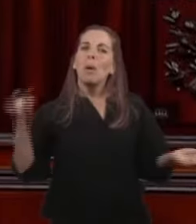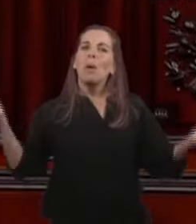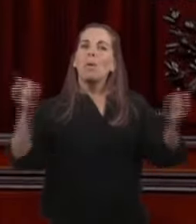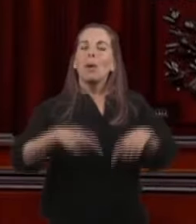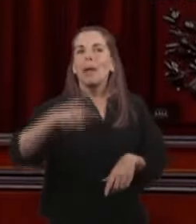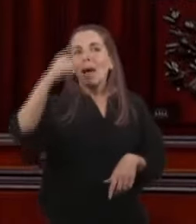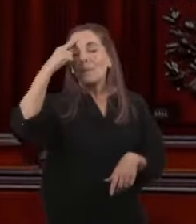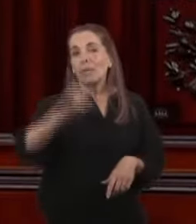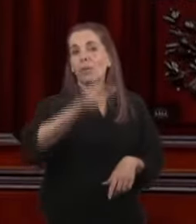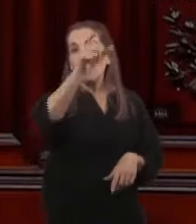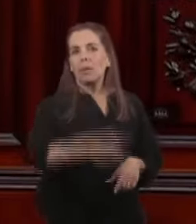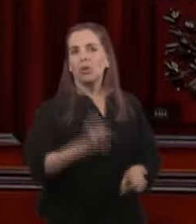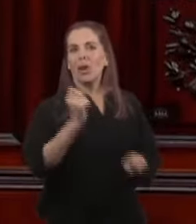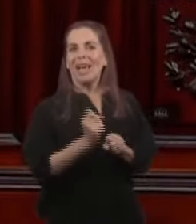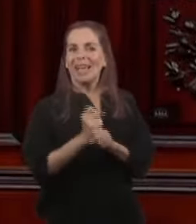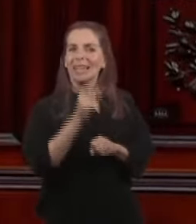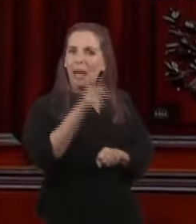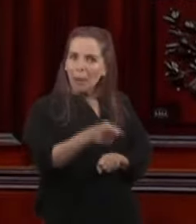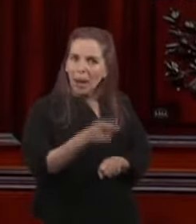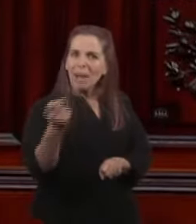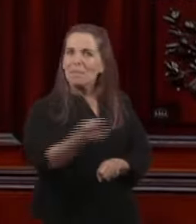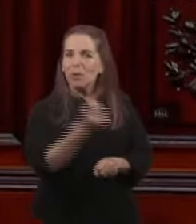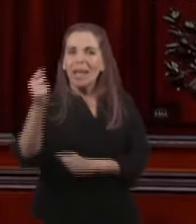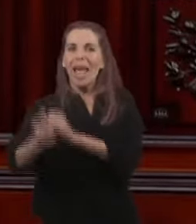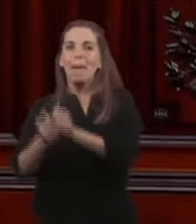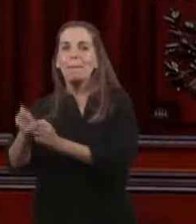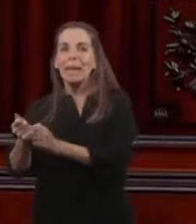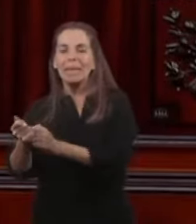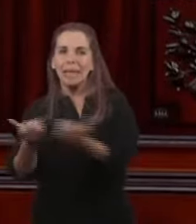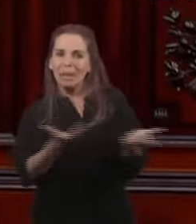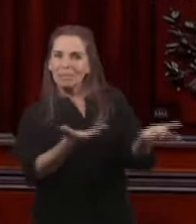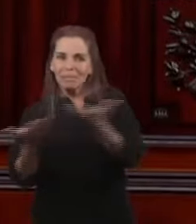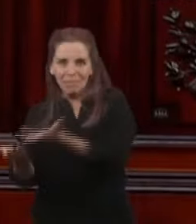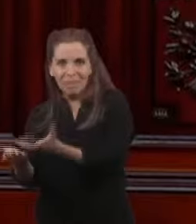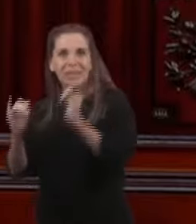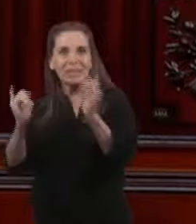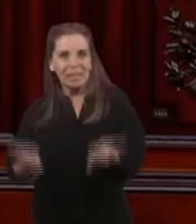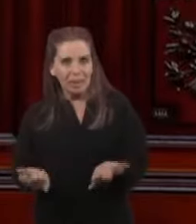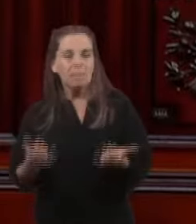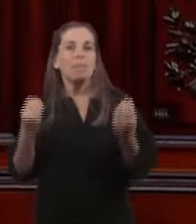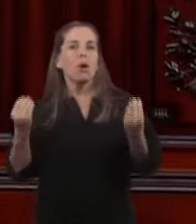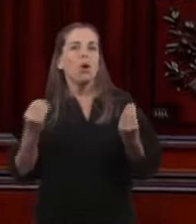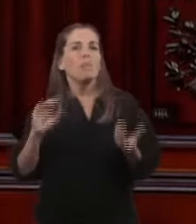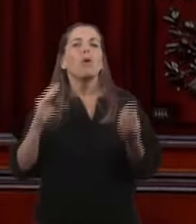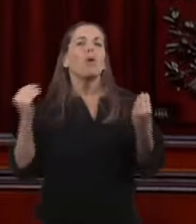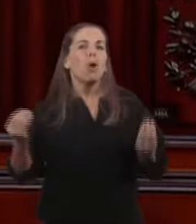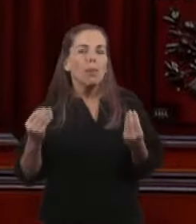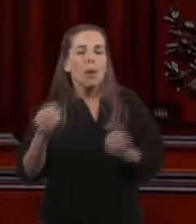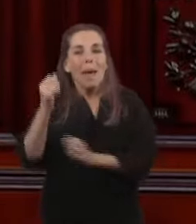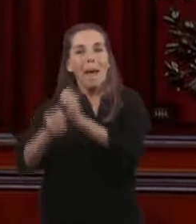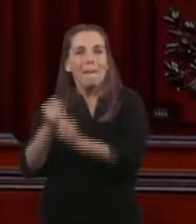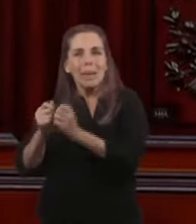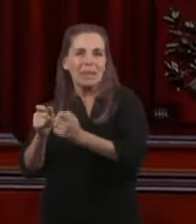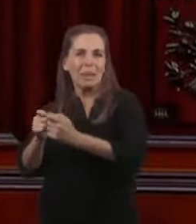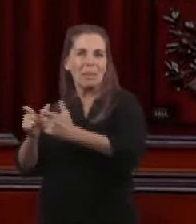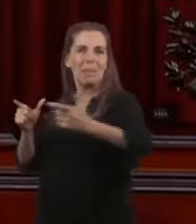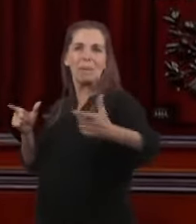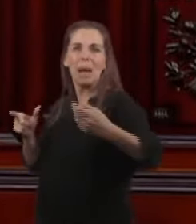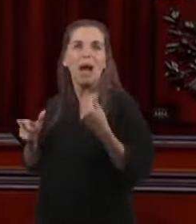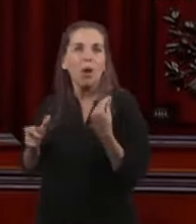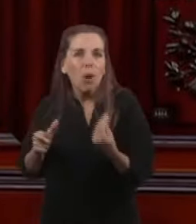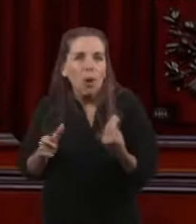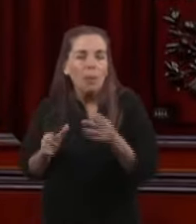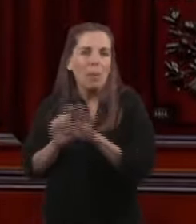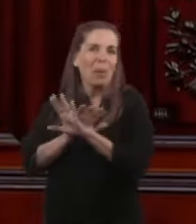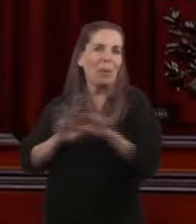para un trabajador es un empresario que invierte Pero la única forma de multiplicar la cantidad de empresas es dejándoles de